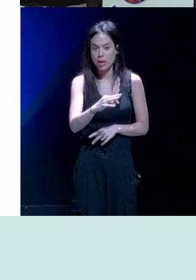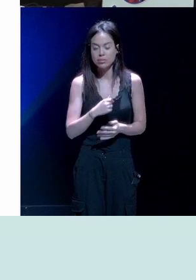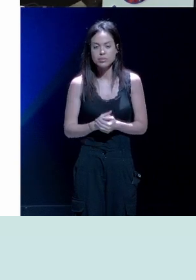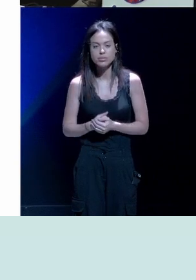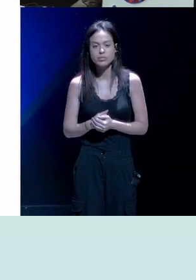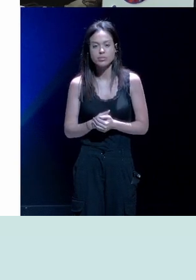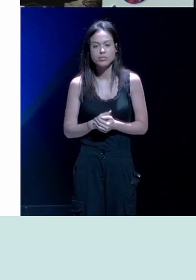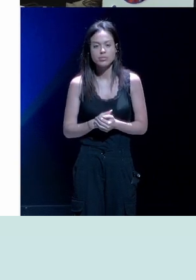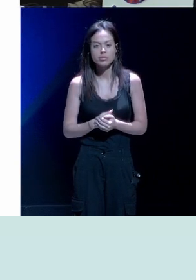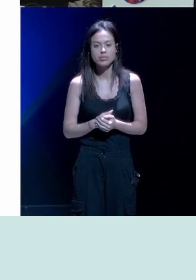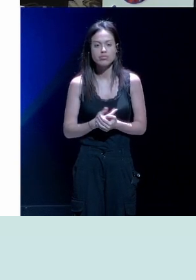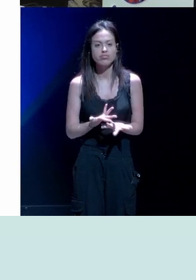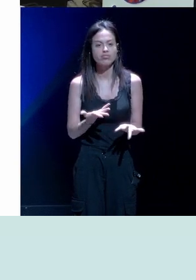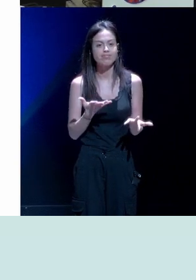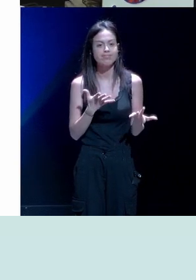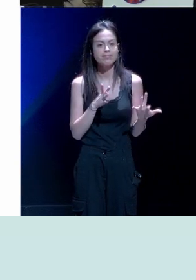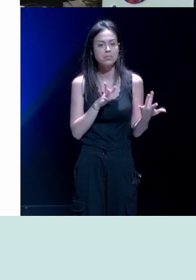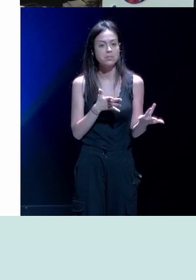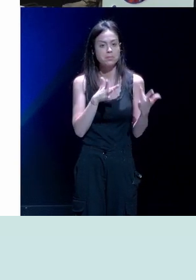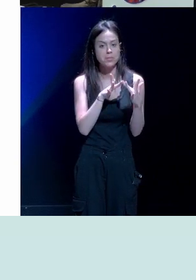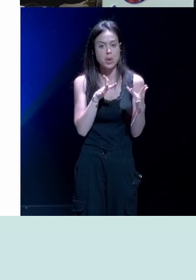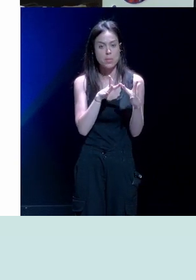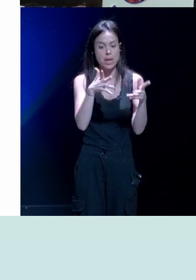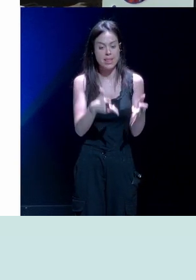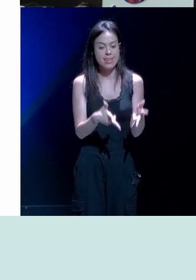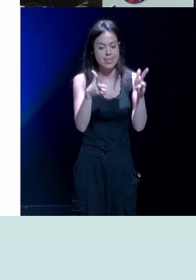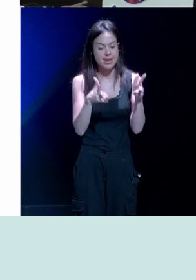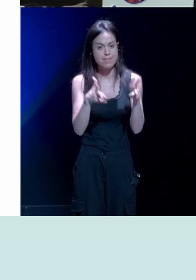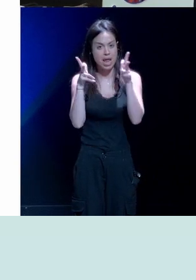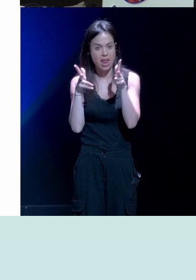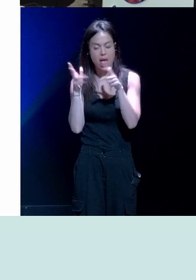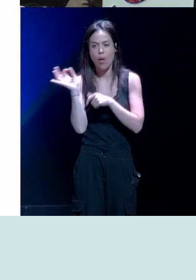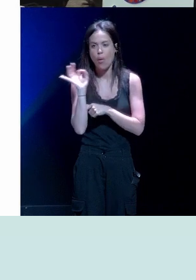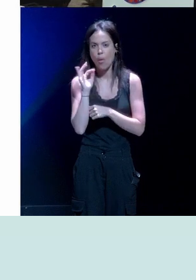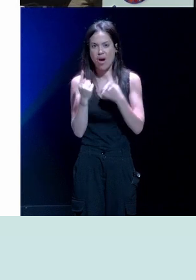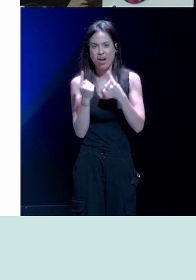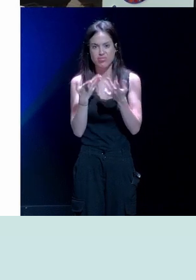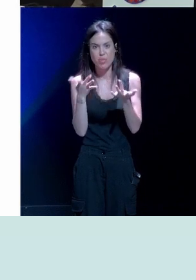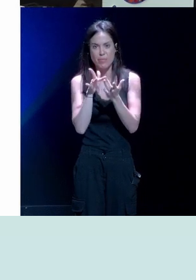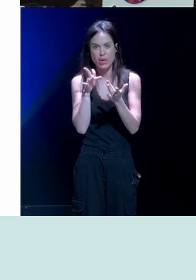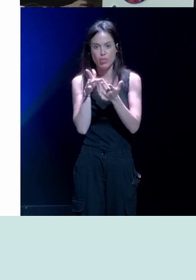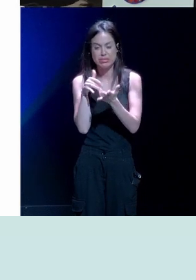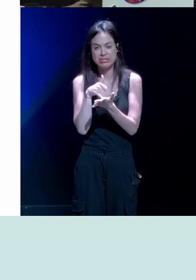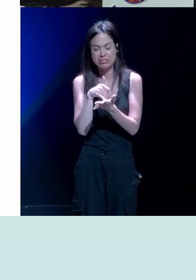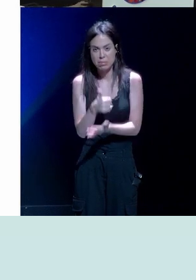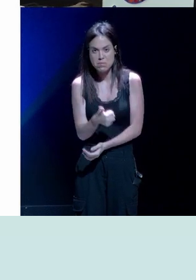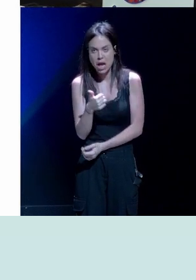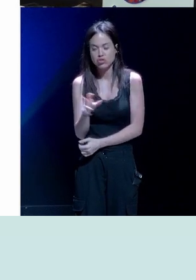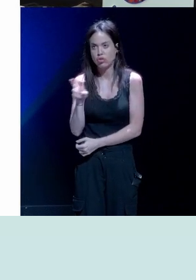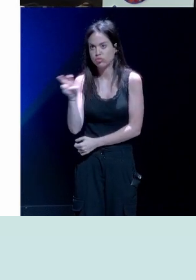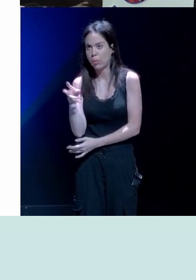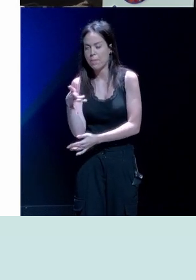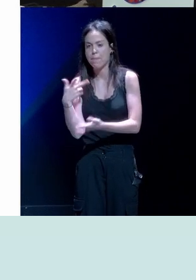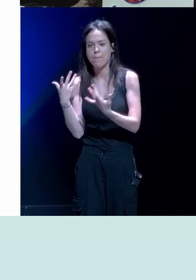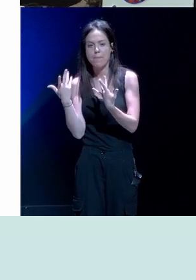por vínculos o de vínculos que liberan a vínculos que nos hacen más frágiles, a vínculos que nos oprimen.